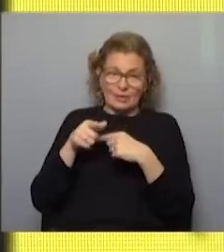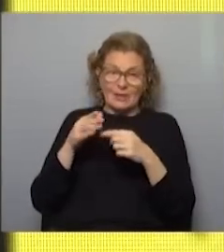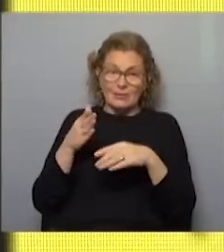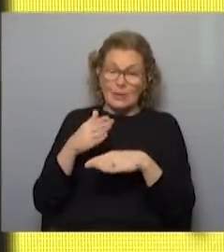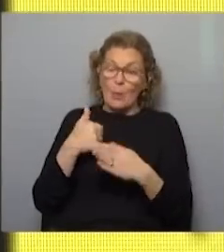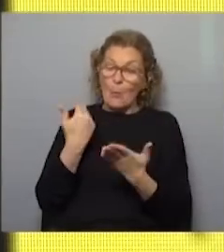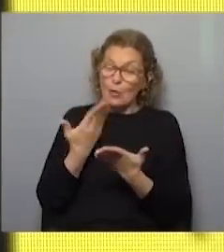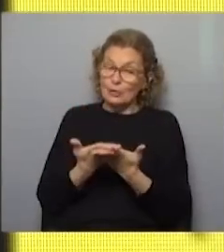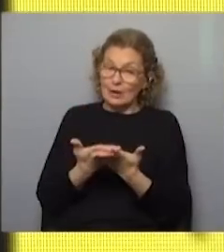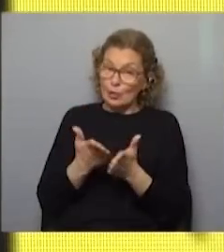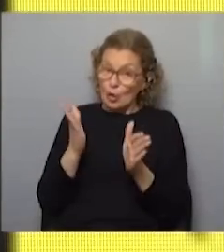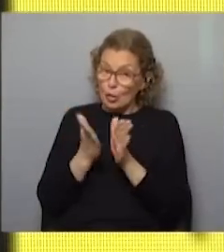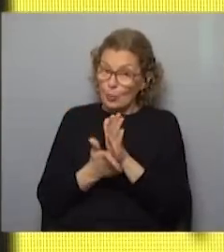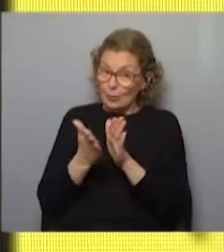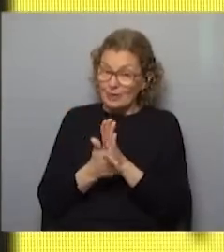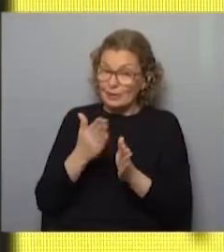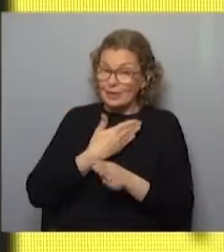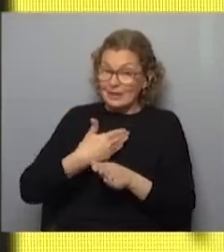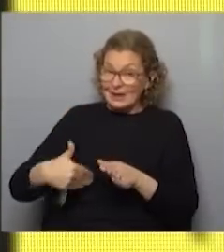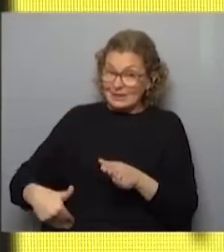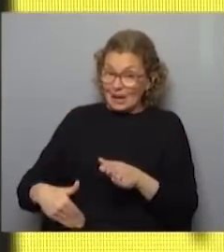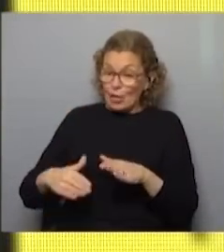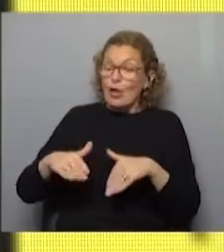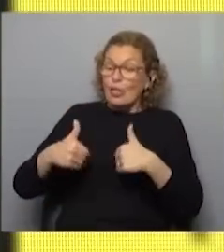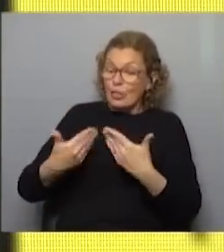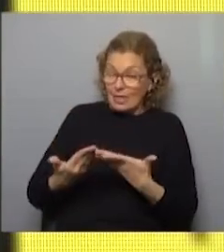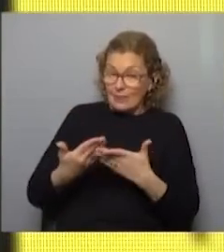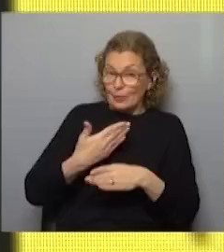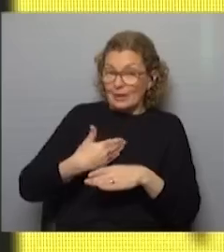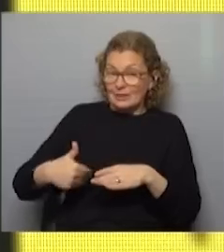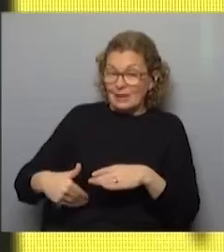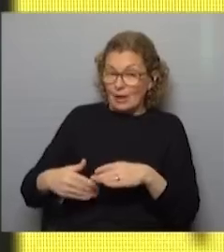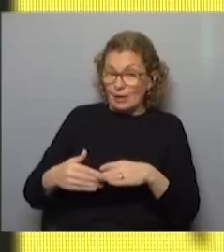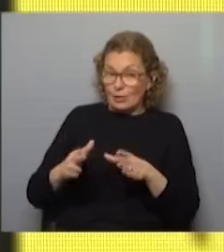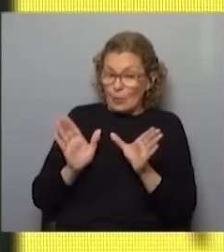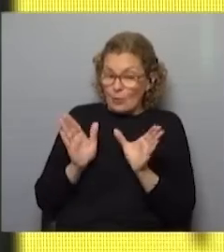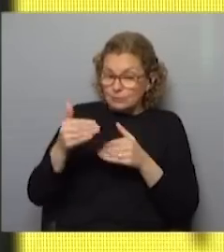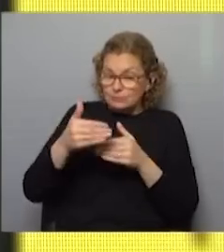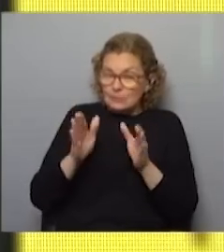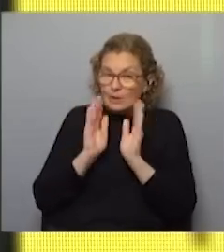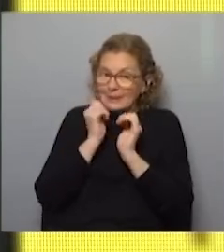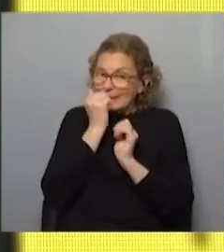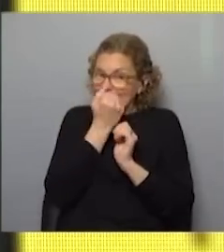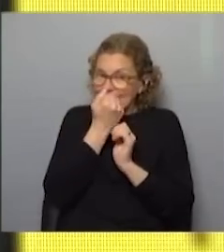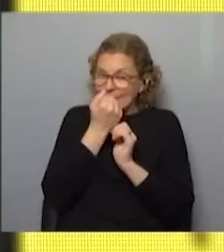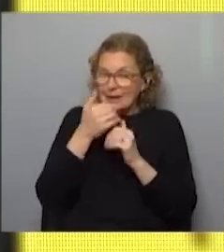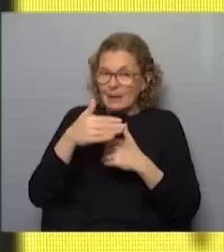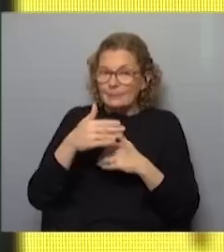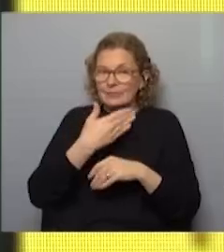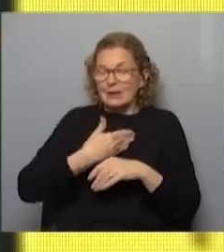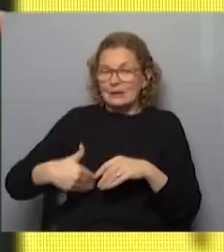estamos mostrando con documentación del Estado producida por el estado en las paredes secretas este del estado